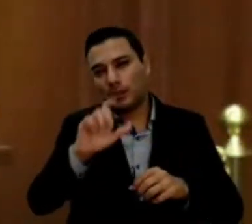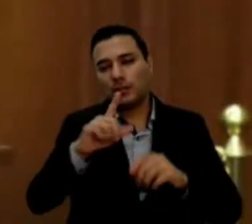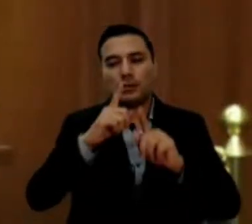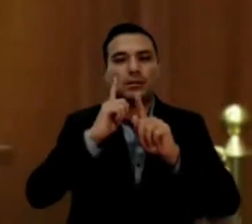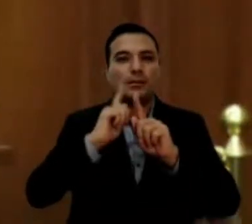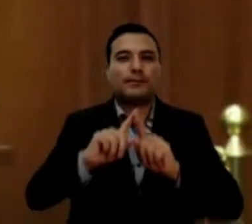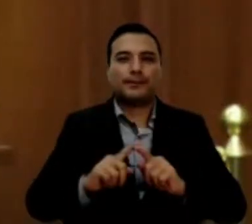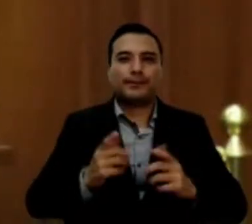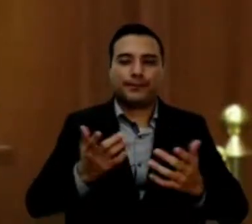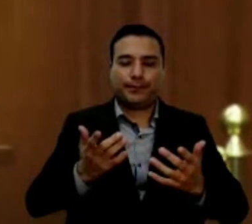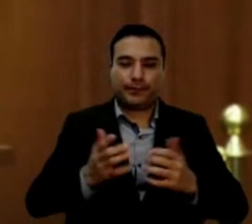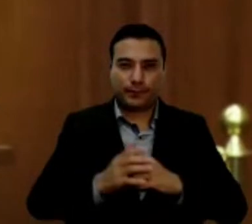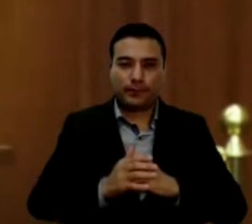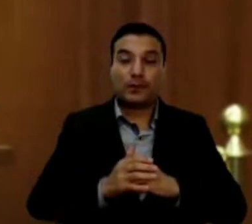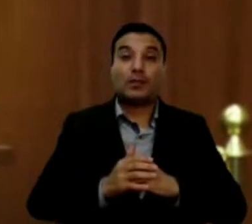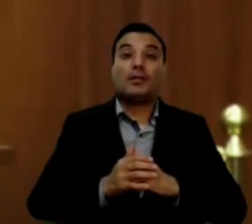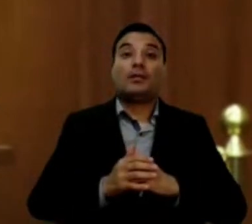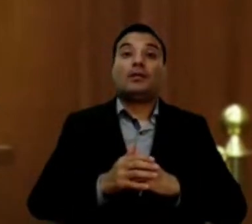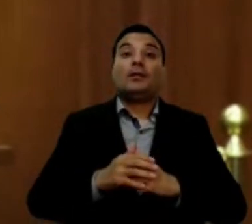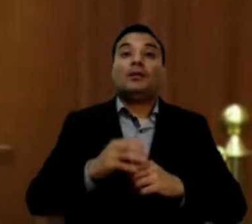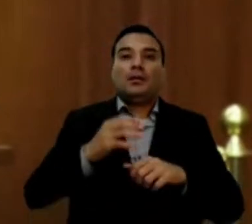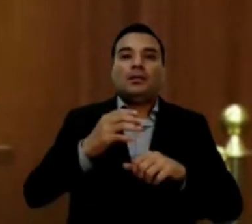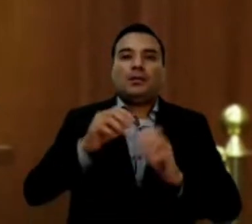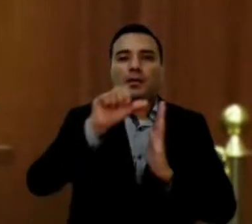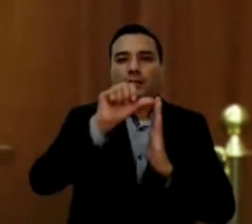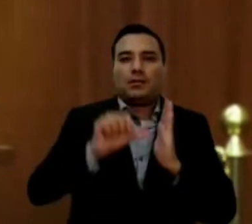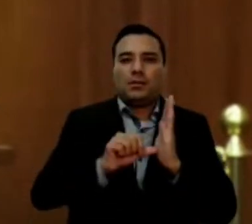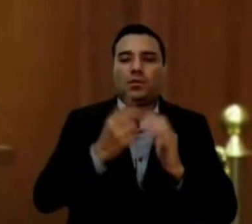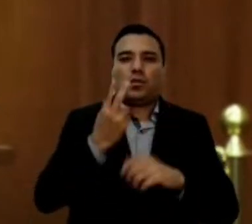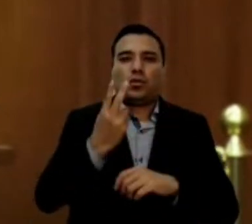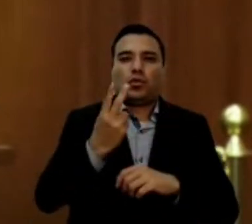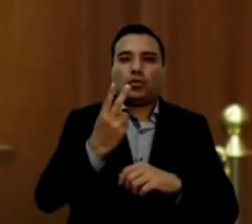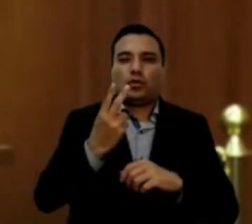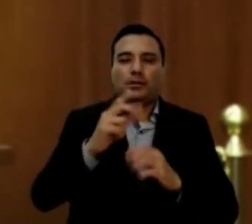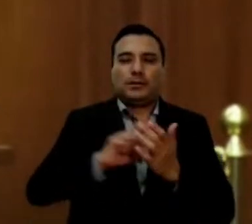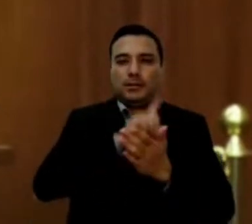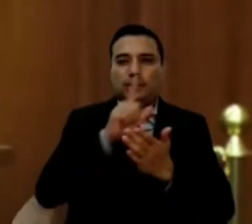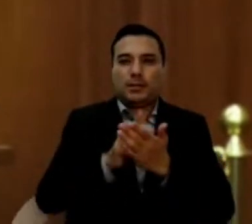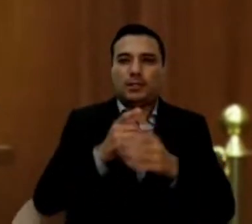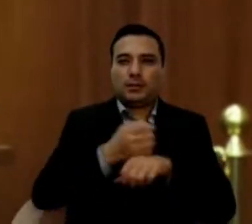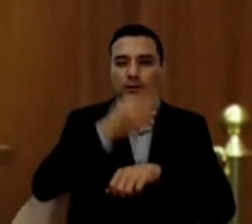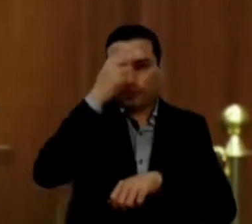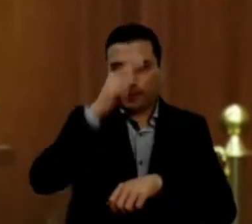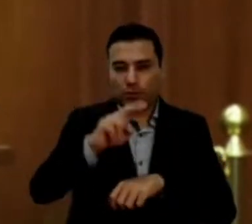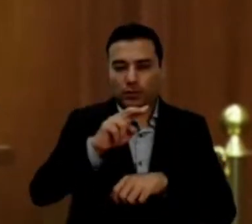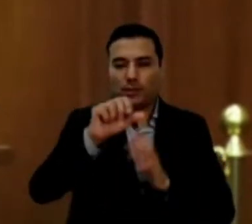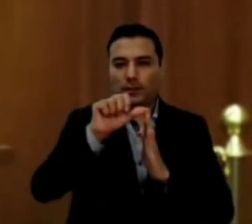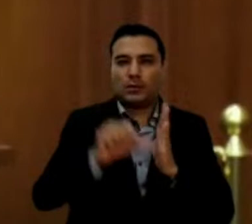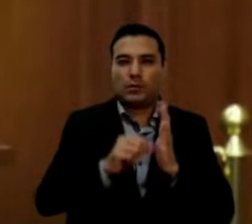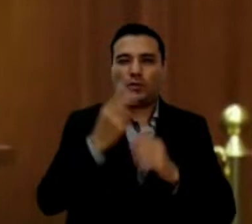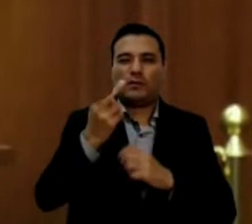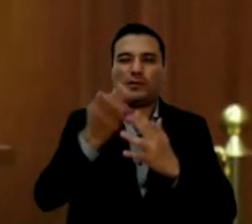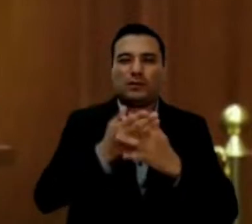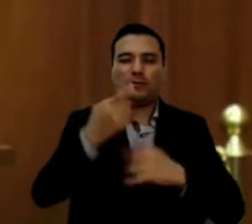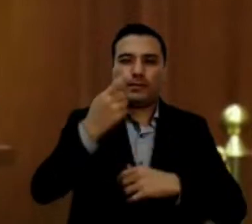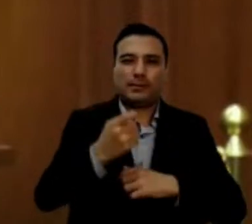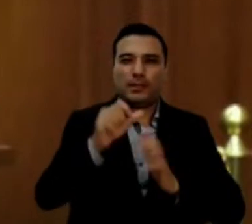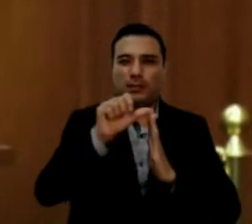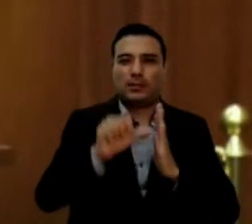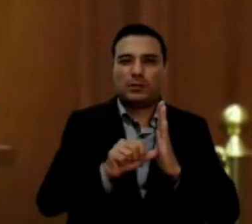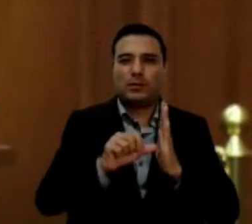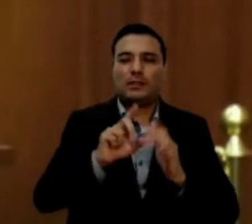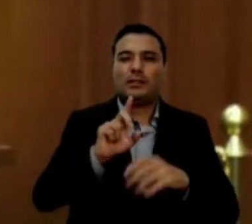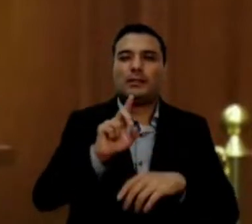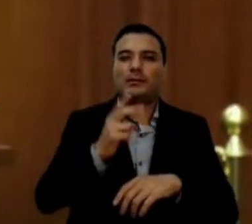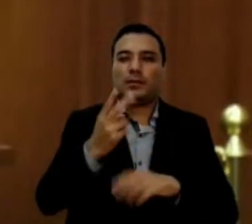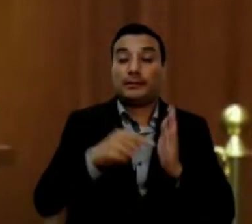y Ordenamiento Comercial del Estado de México, en su artículo 2, fracción primera y 32ª,